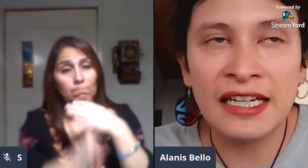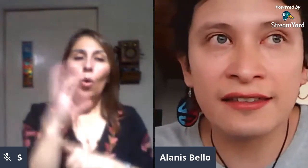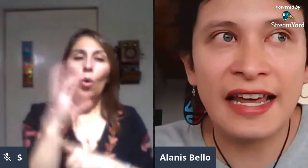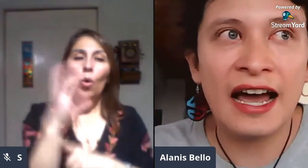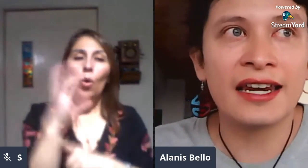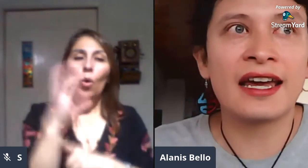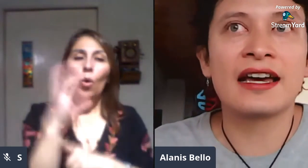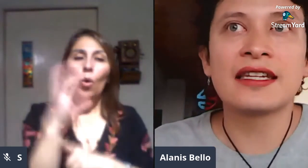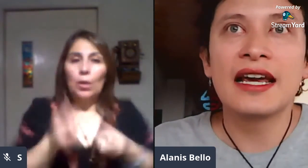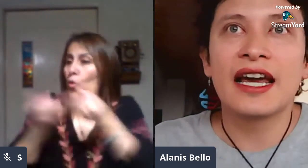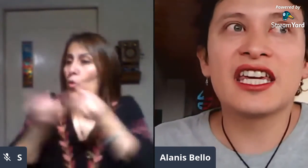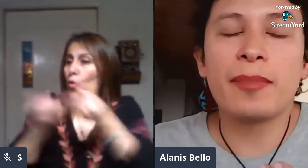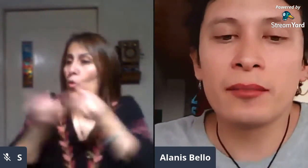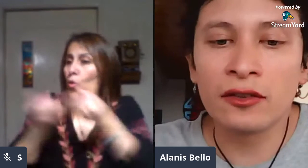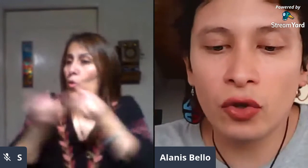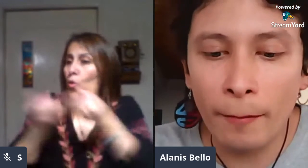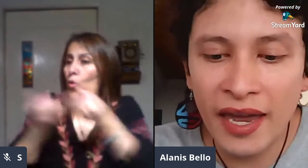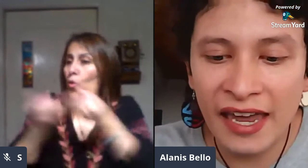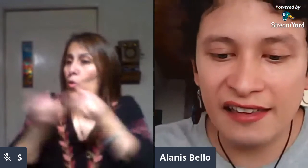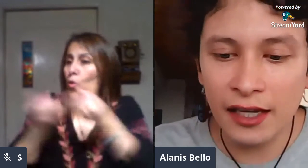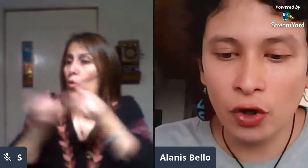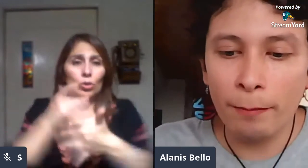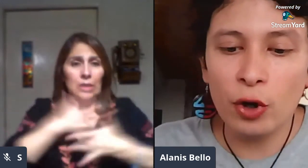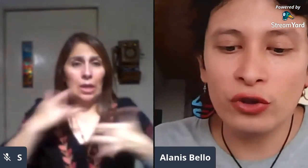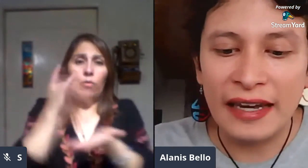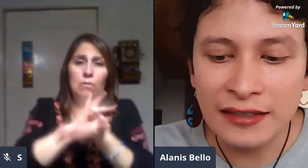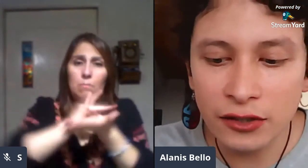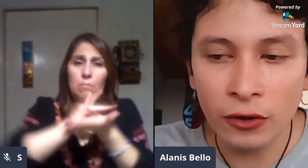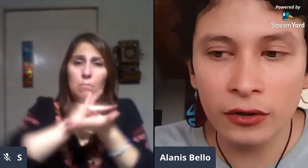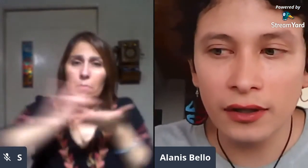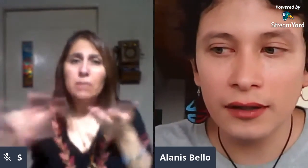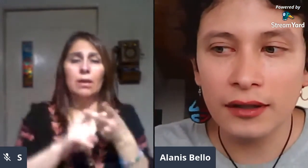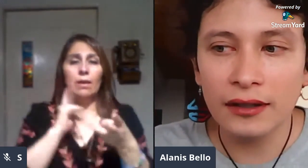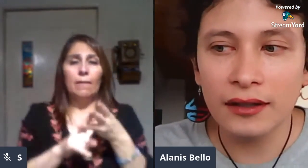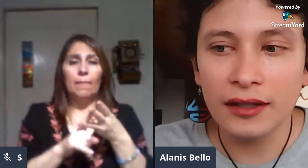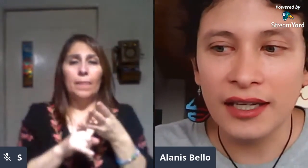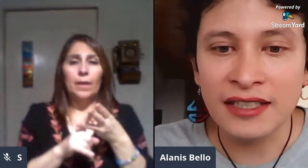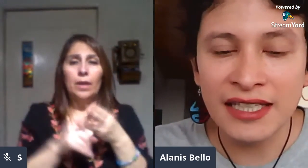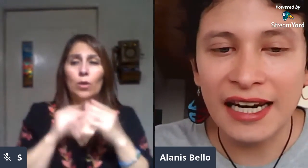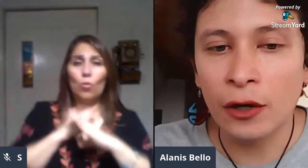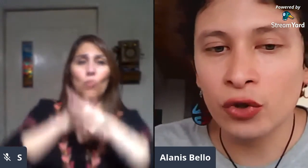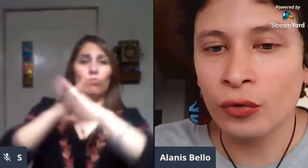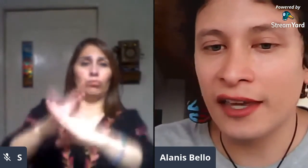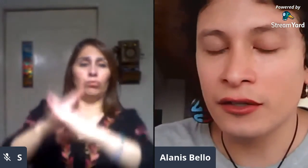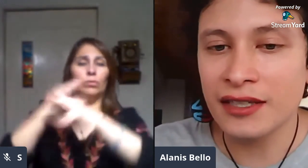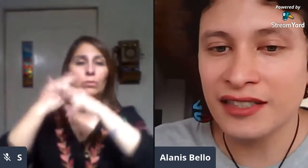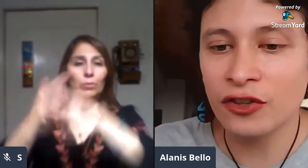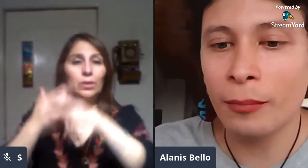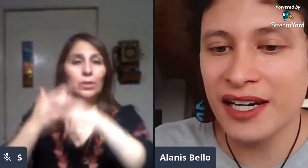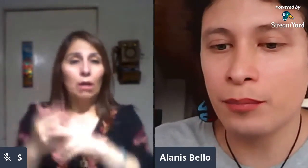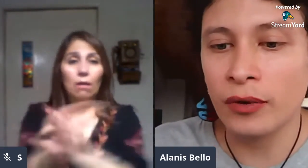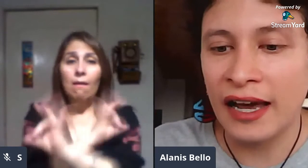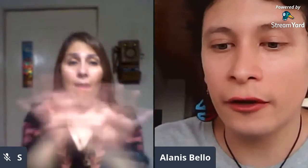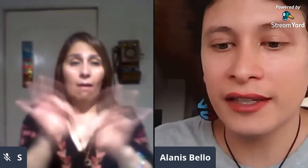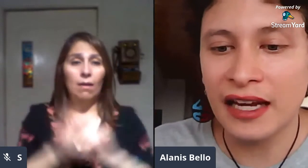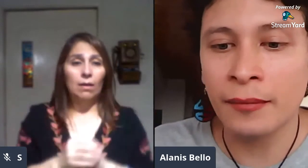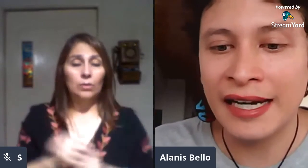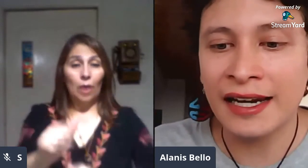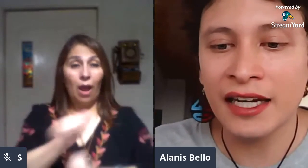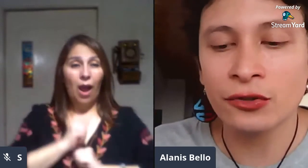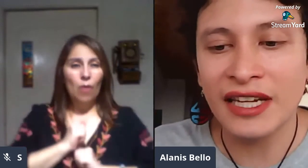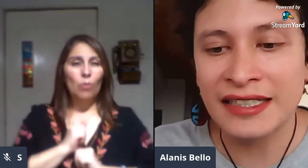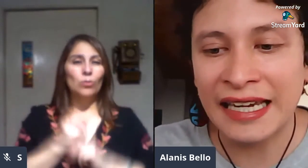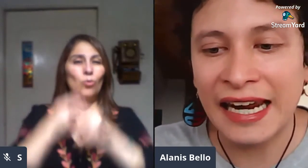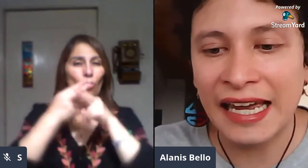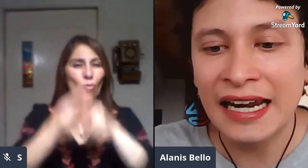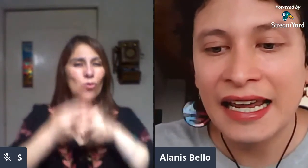condiciones sanitarias, equipamiento médico, protección. Es decir, el autocuidado está siendo manipulado de tal